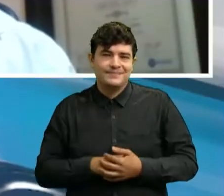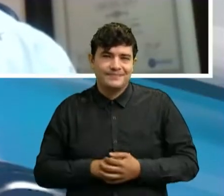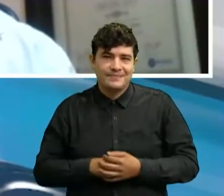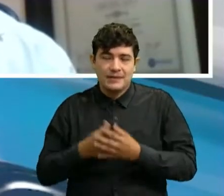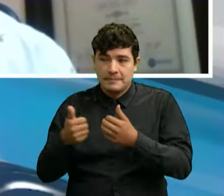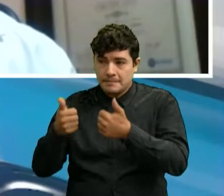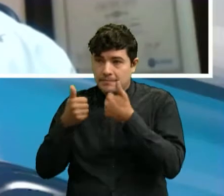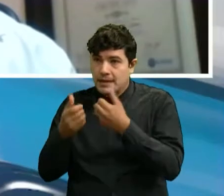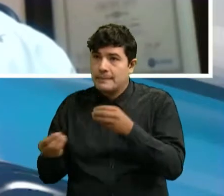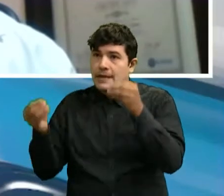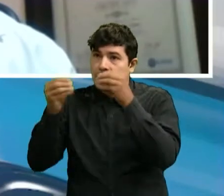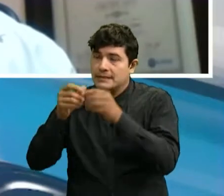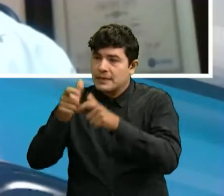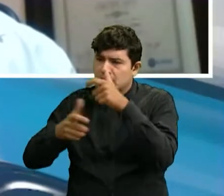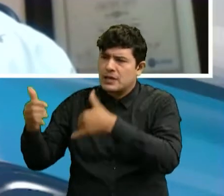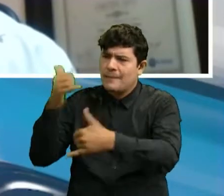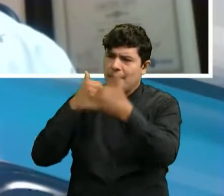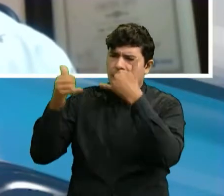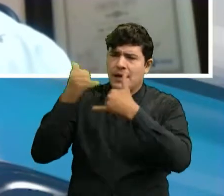hasta ahora nos llegan a través del